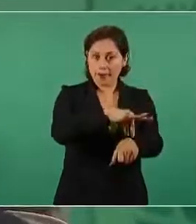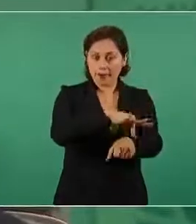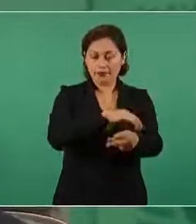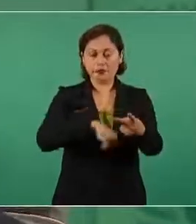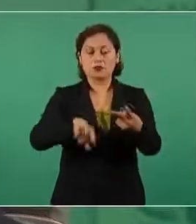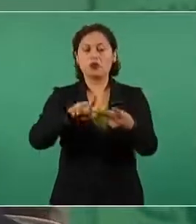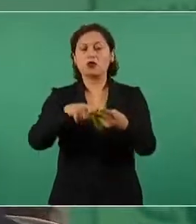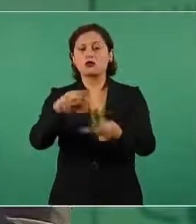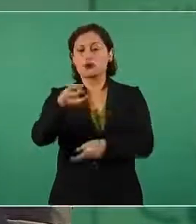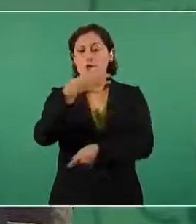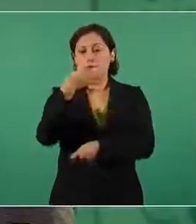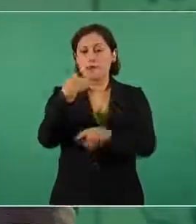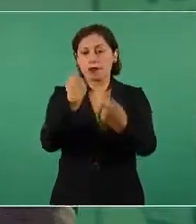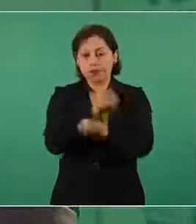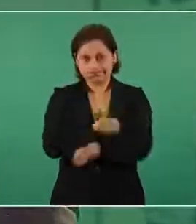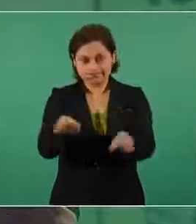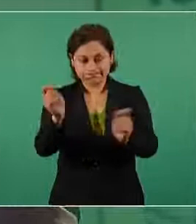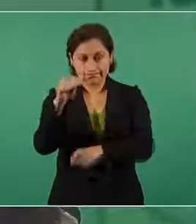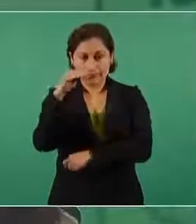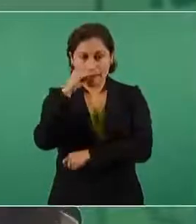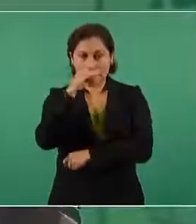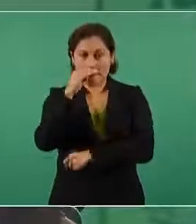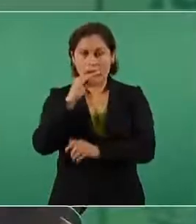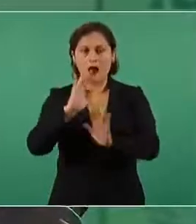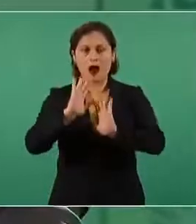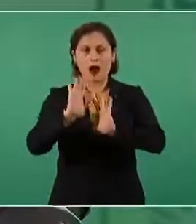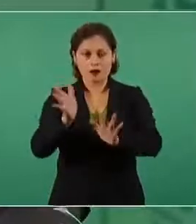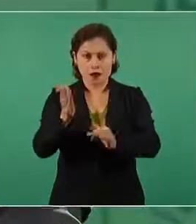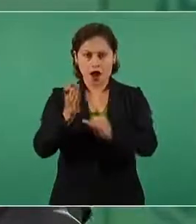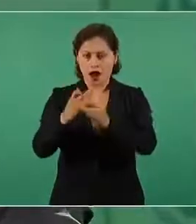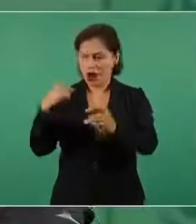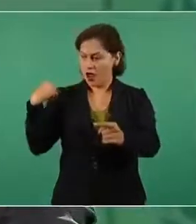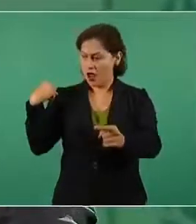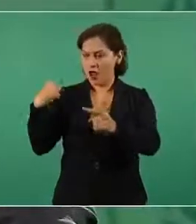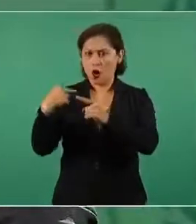llevamos invertidos hasta ahora